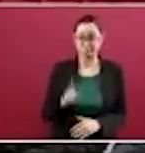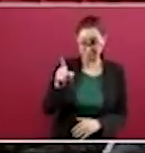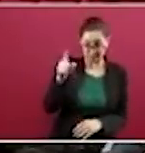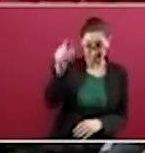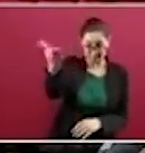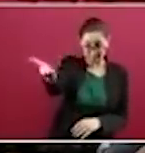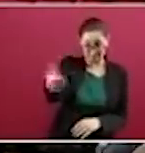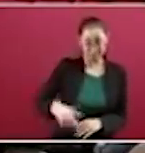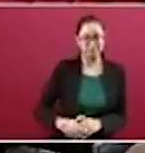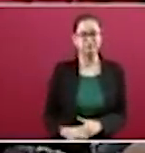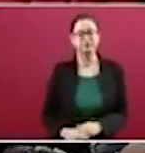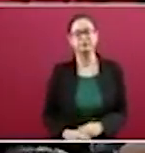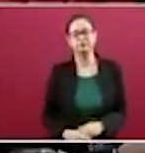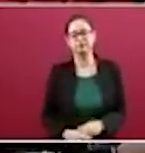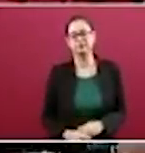Adelante.